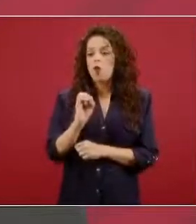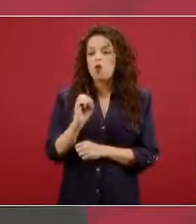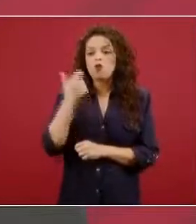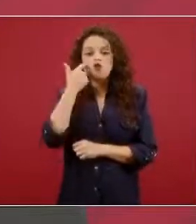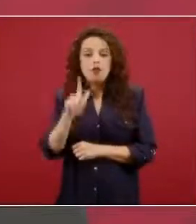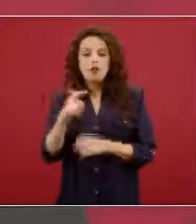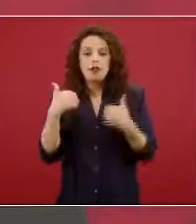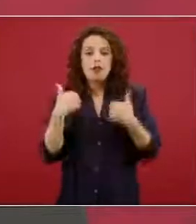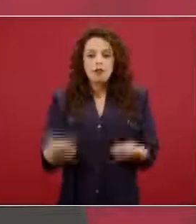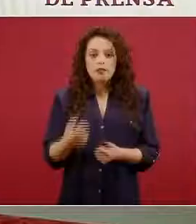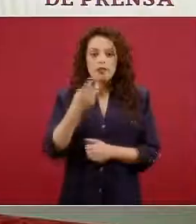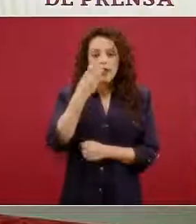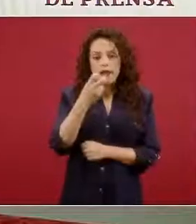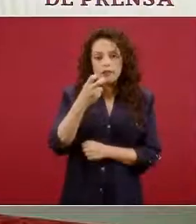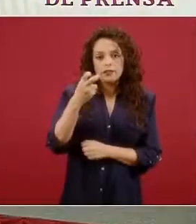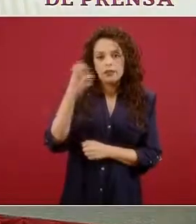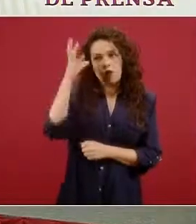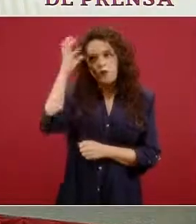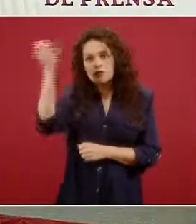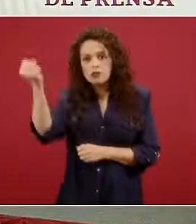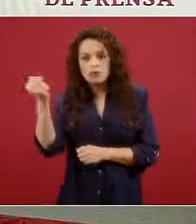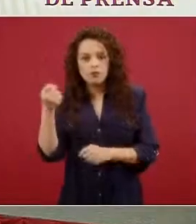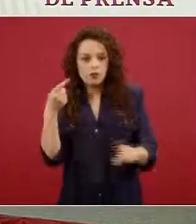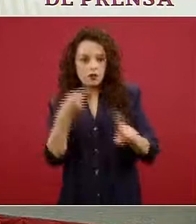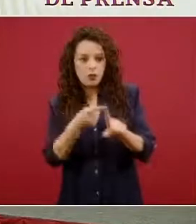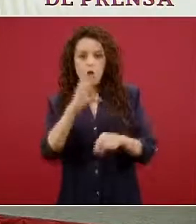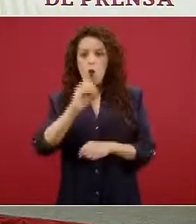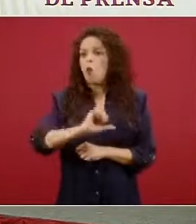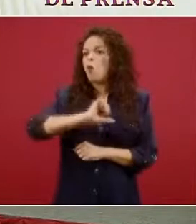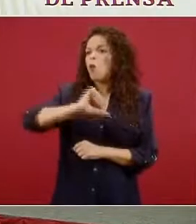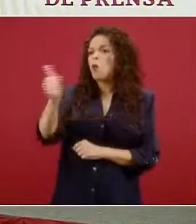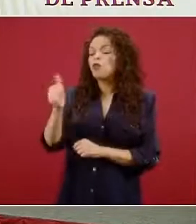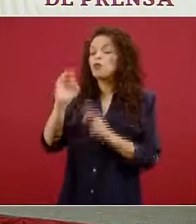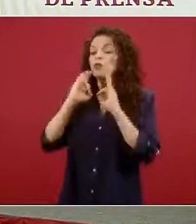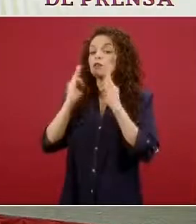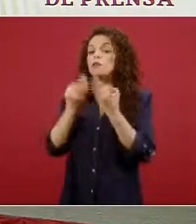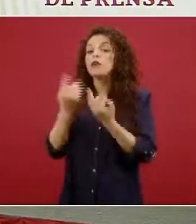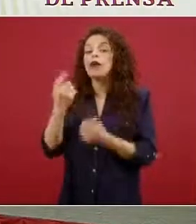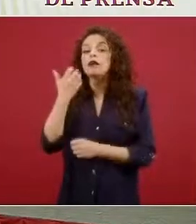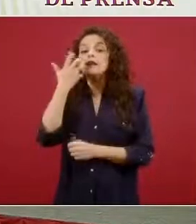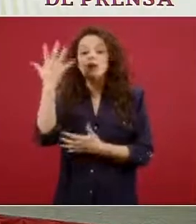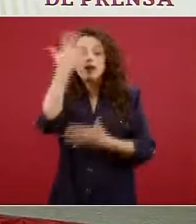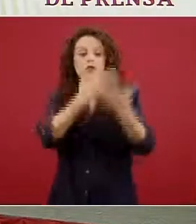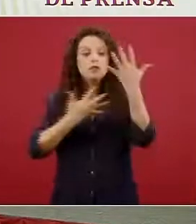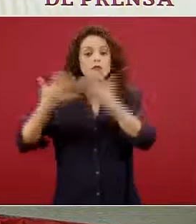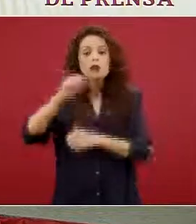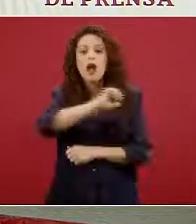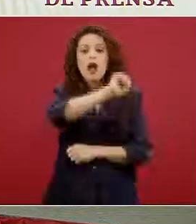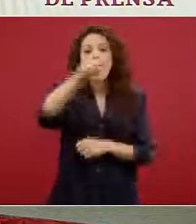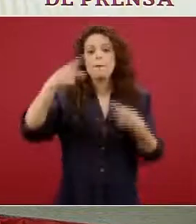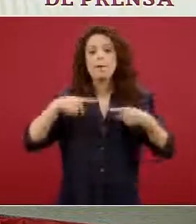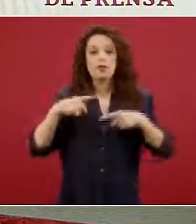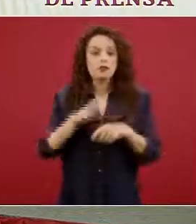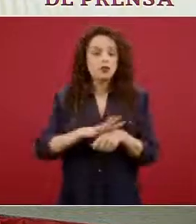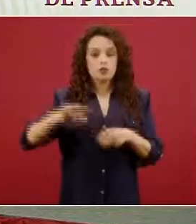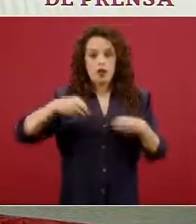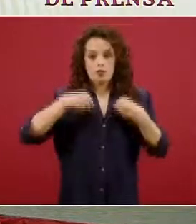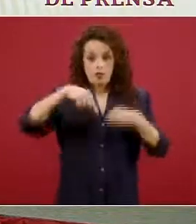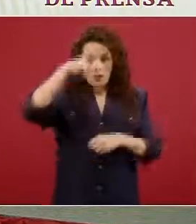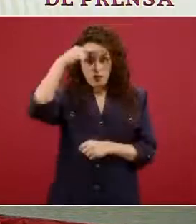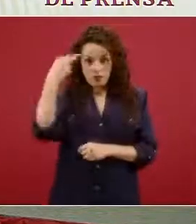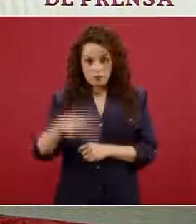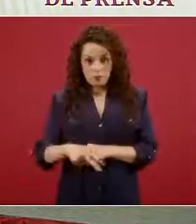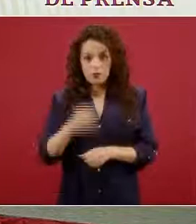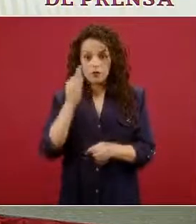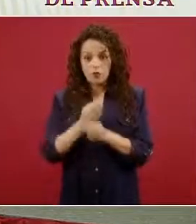entender conceptos como estos, sino quizá otro tipo de intenciones de confundir a la población. Aquí están los datos, aquí está la evidencia,